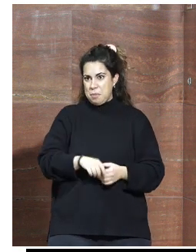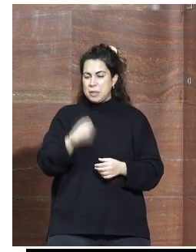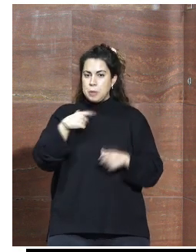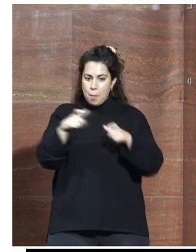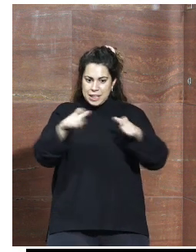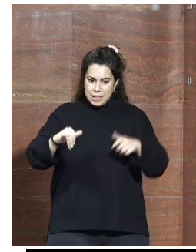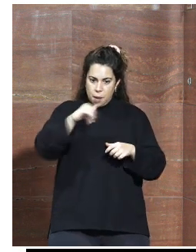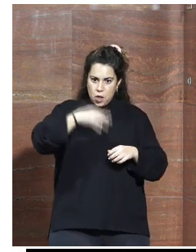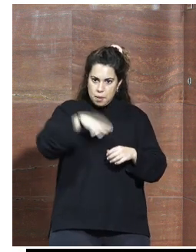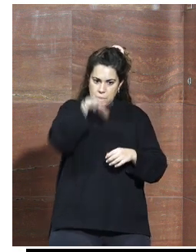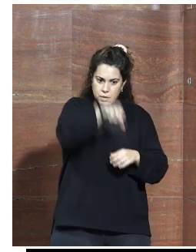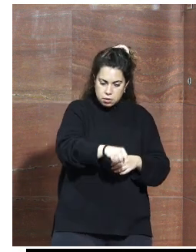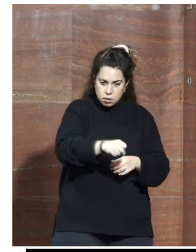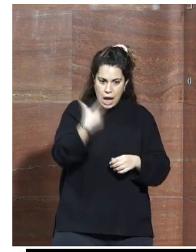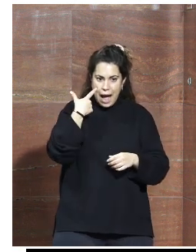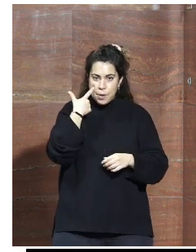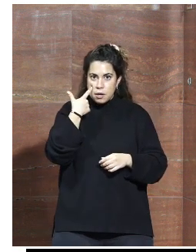billete, tengo que saber llegar